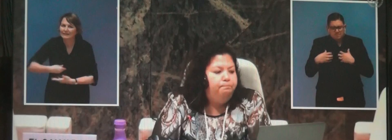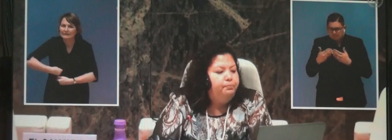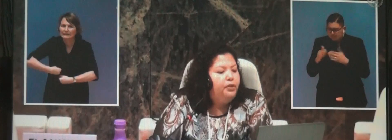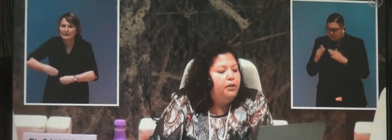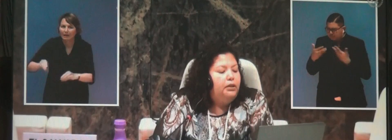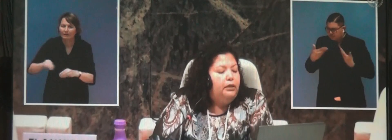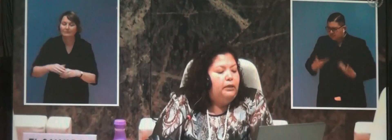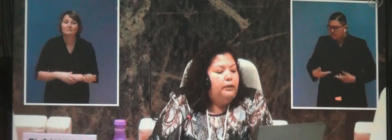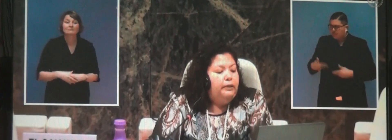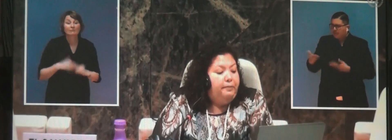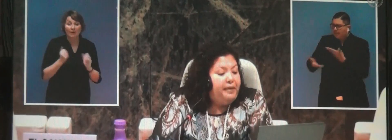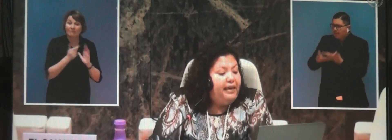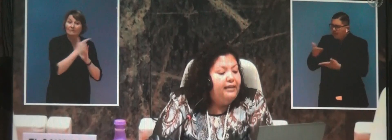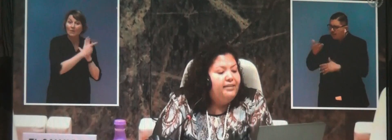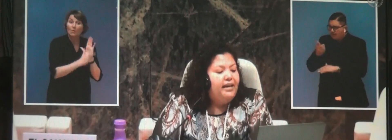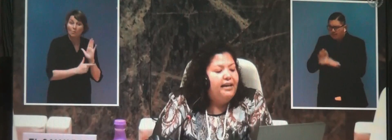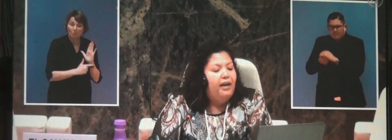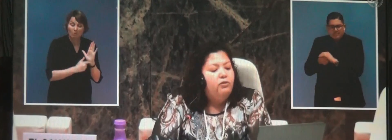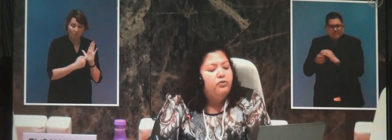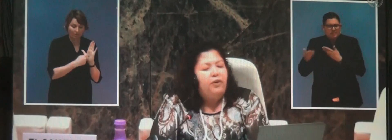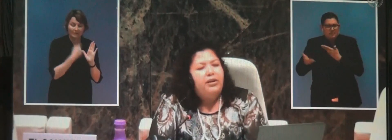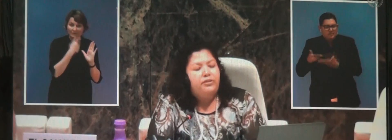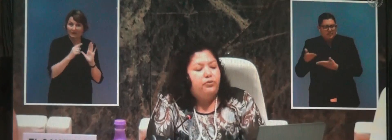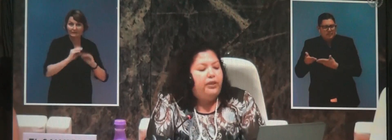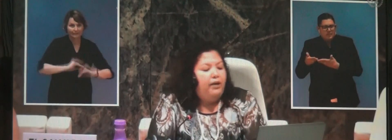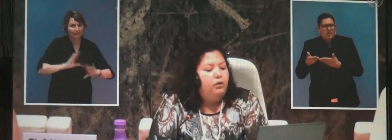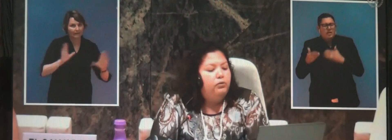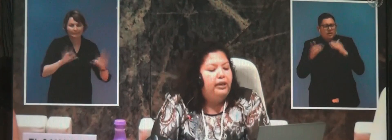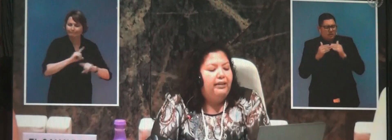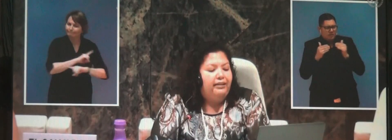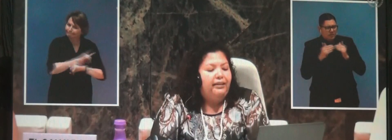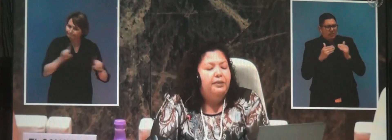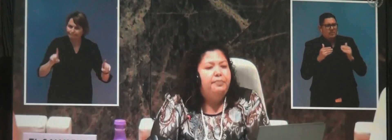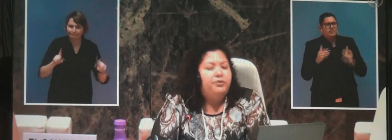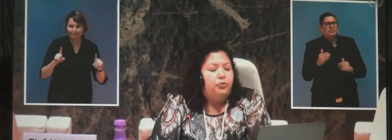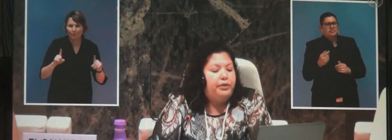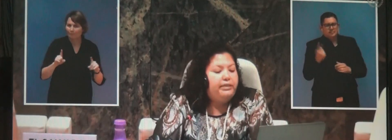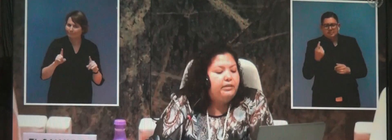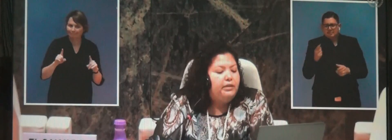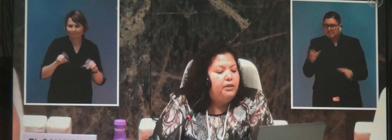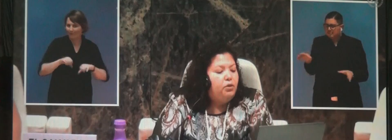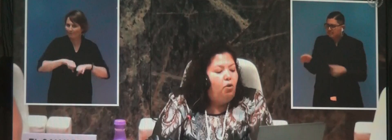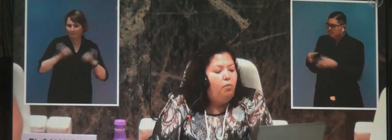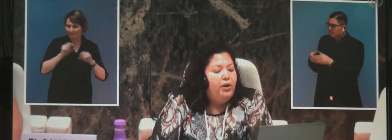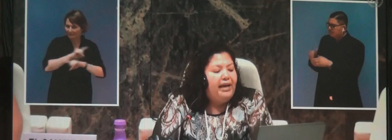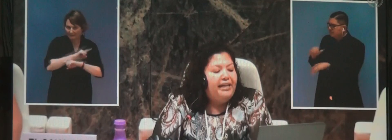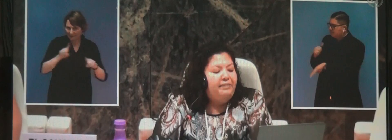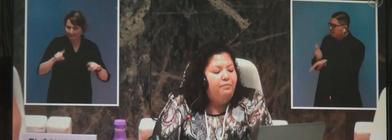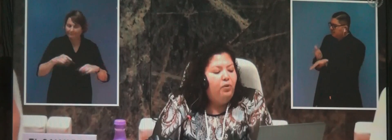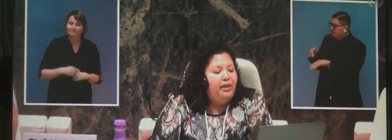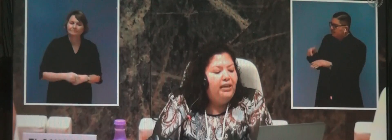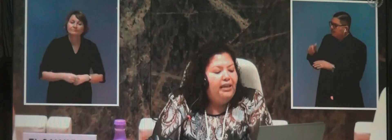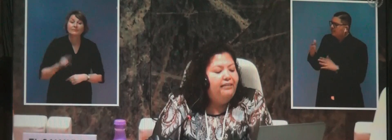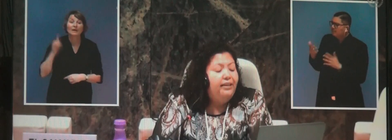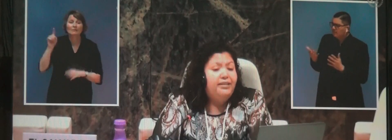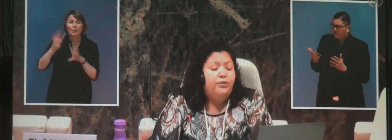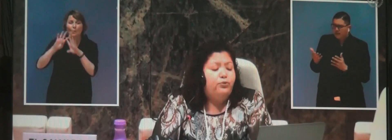tejidos. También se crea el Consejo Nacional contra la Trata de Personas como